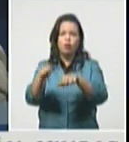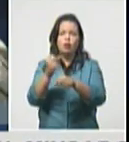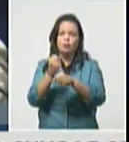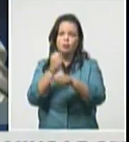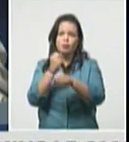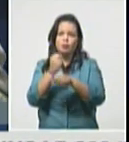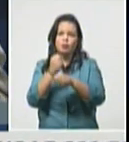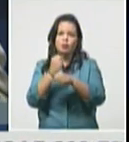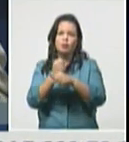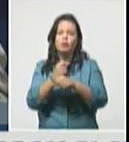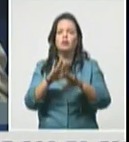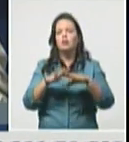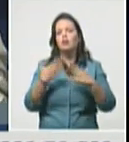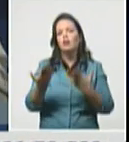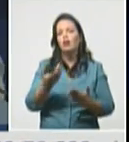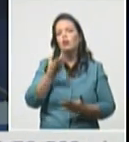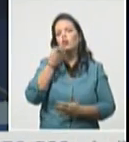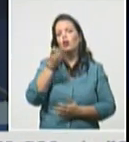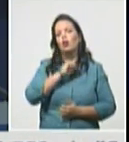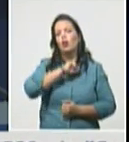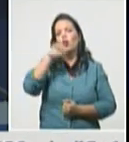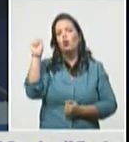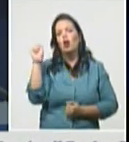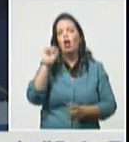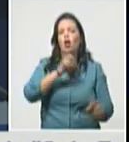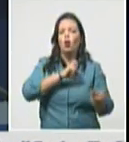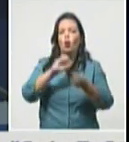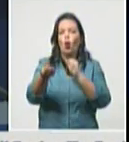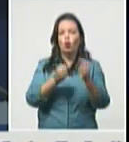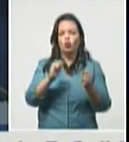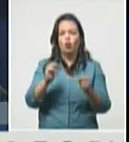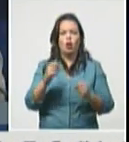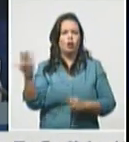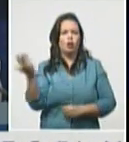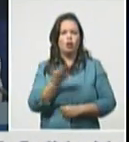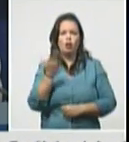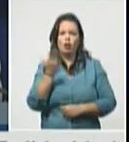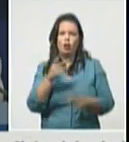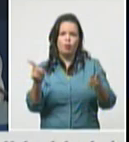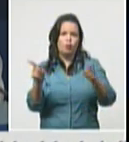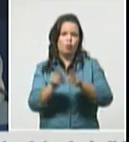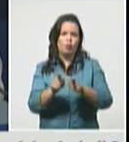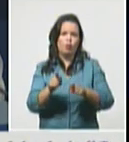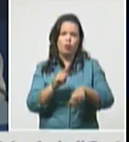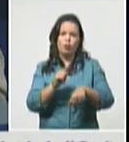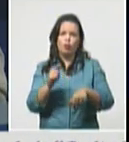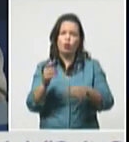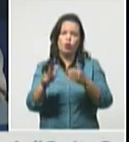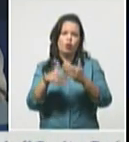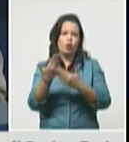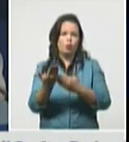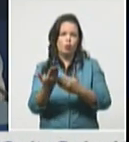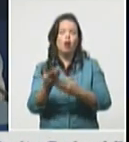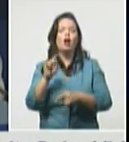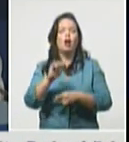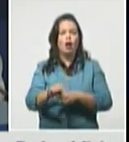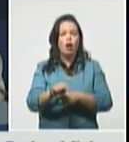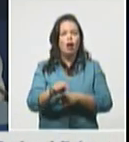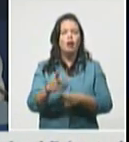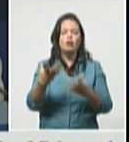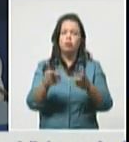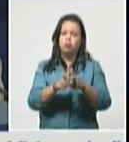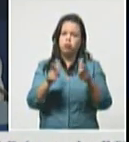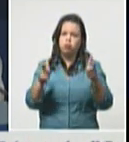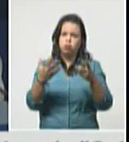lograr controlarlo en el menor tiempo posible. Y se ha hecho un número importante de PCR y de